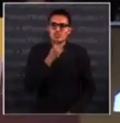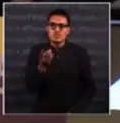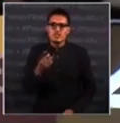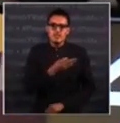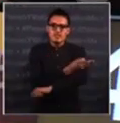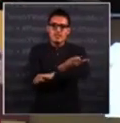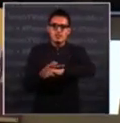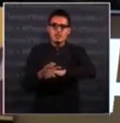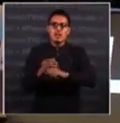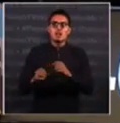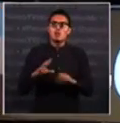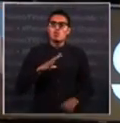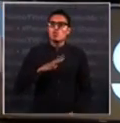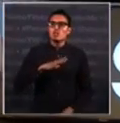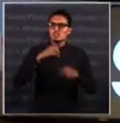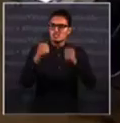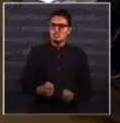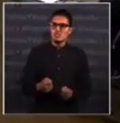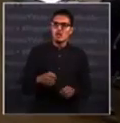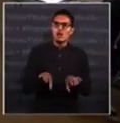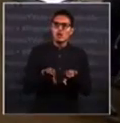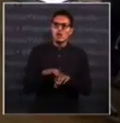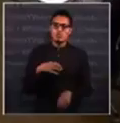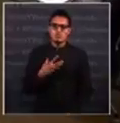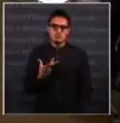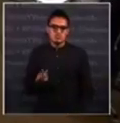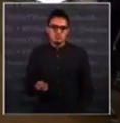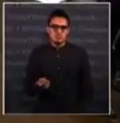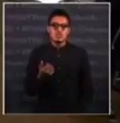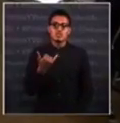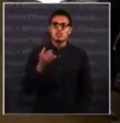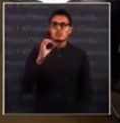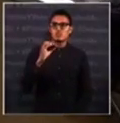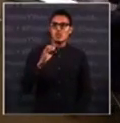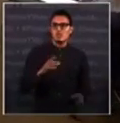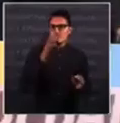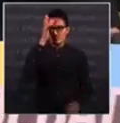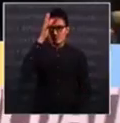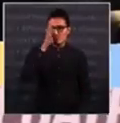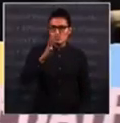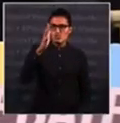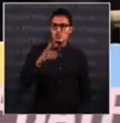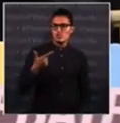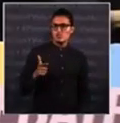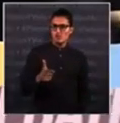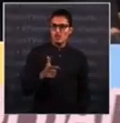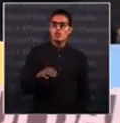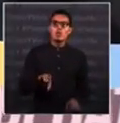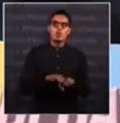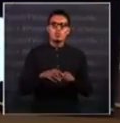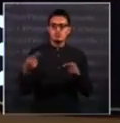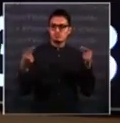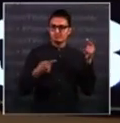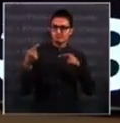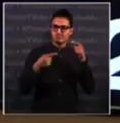la inseguridad, la intranquilidad, y pone en riesgo, por supuesto, el futuro de Guanajuato, la competitividad, pero sobre